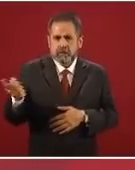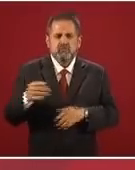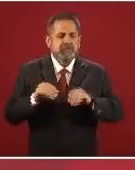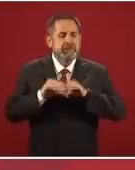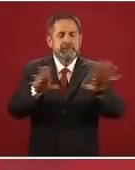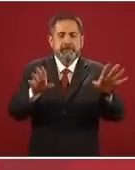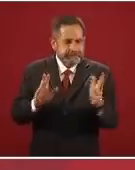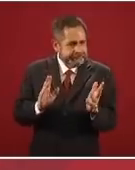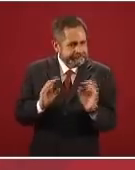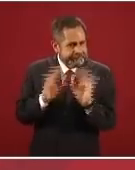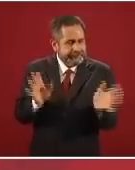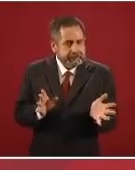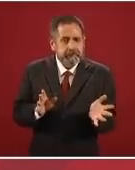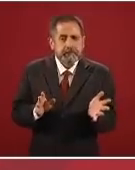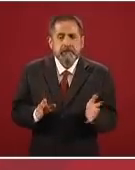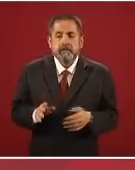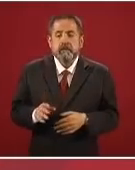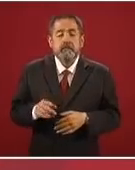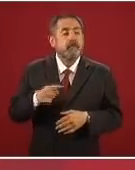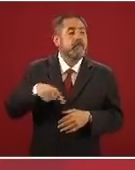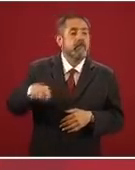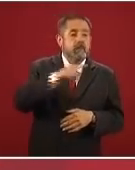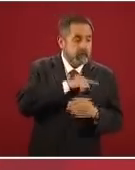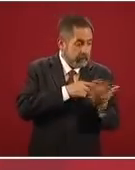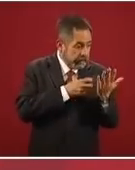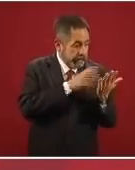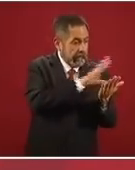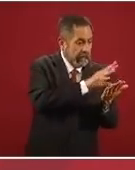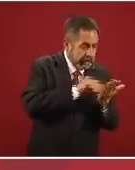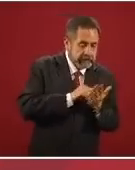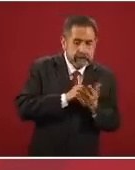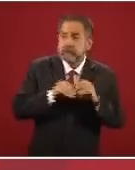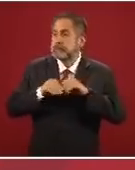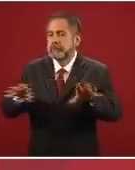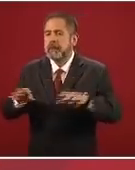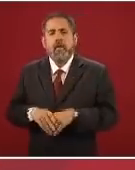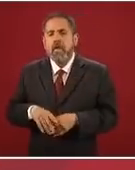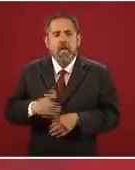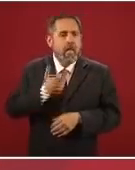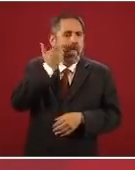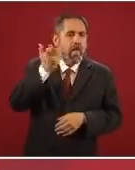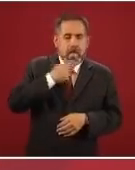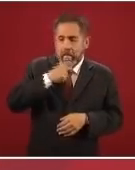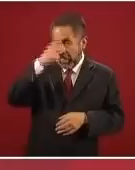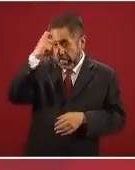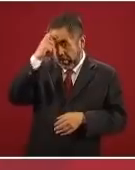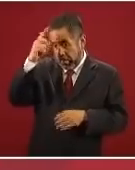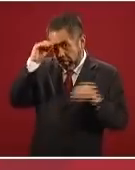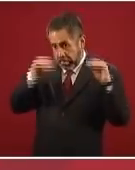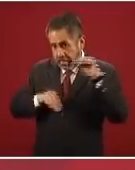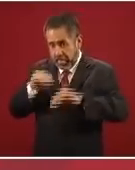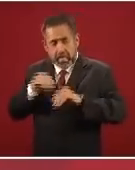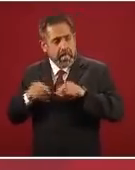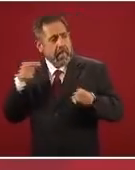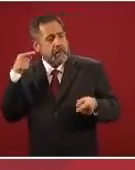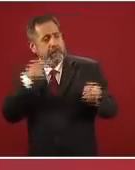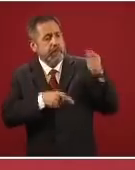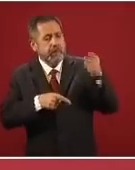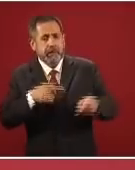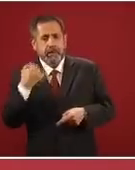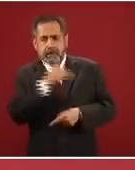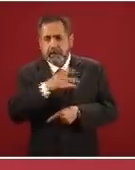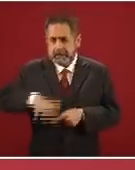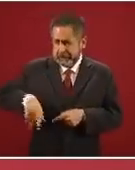esta claridad. Y en lugar de tomar esos datos, empezó una especie de descalificación como la que